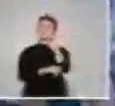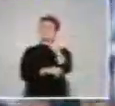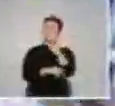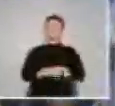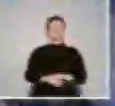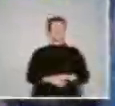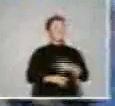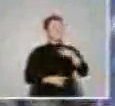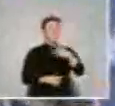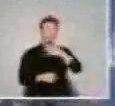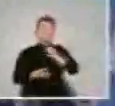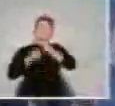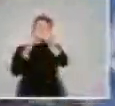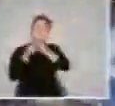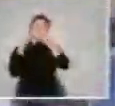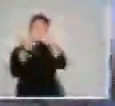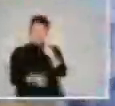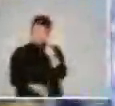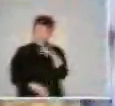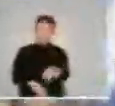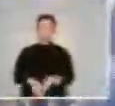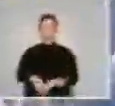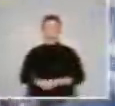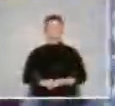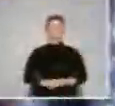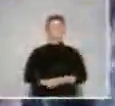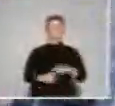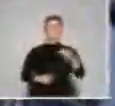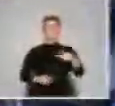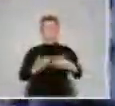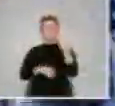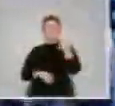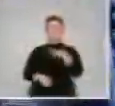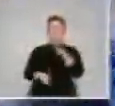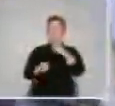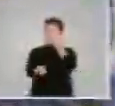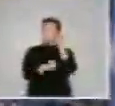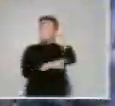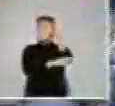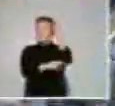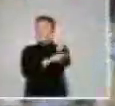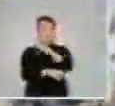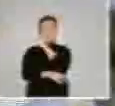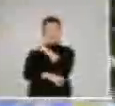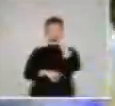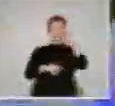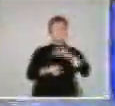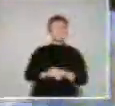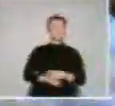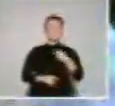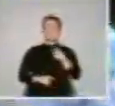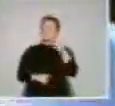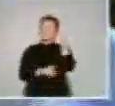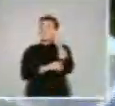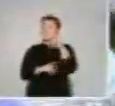te lo cuento ahora a ti. Un gran mitin de coalición, comida